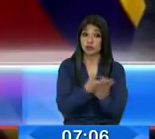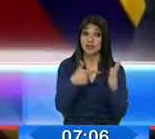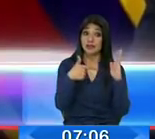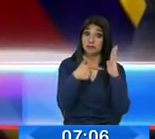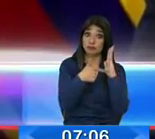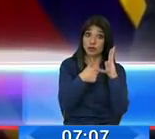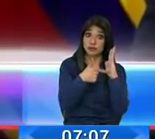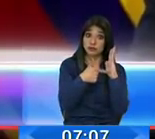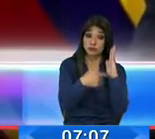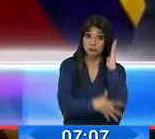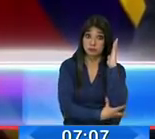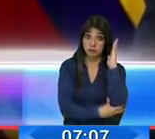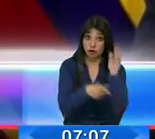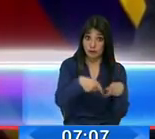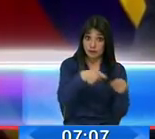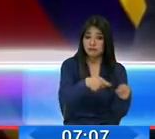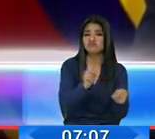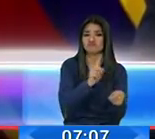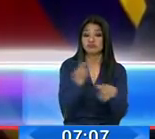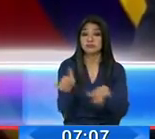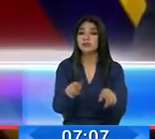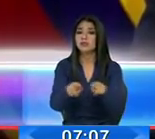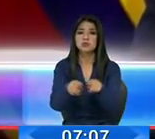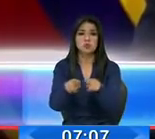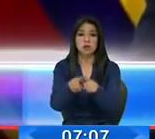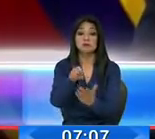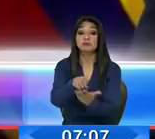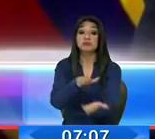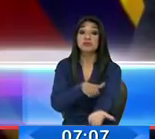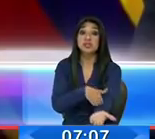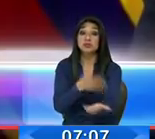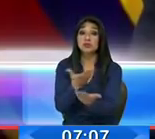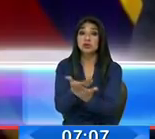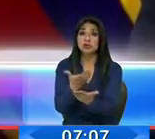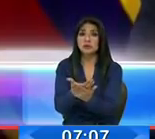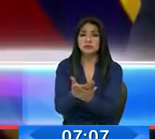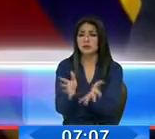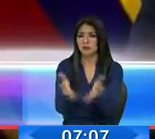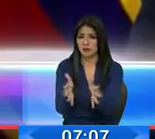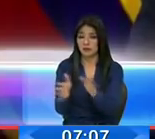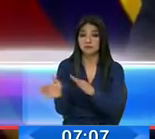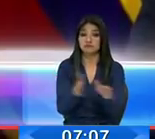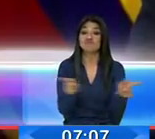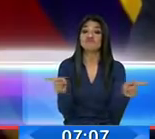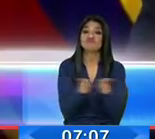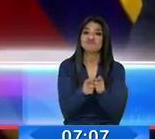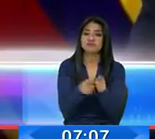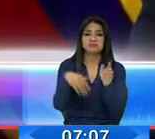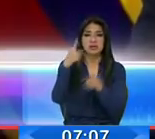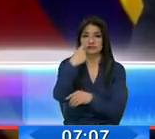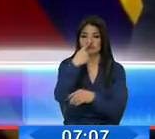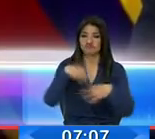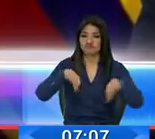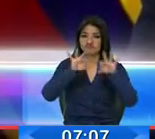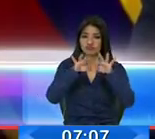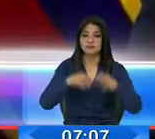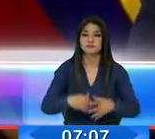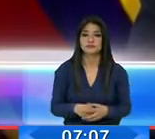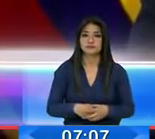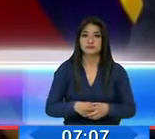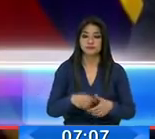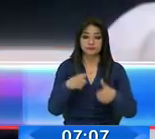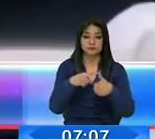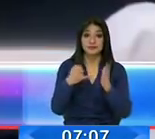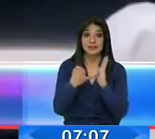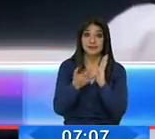a los que menos tienen, este proyecto de reforma tampoco lo hace. Resumo los aspectos que más interesan a los compatriotas. Por ejemplo, el IVA